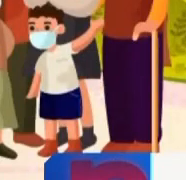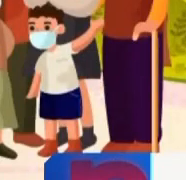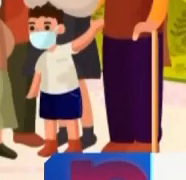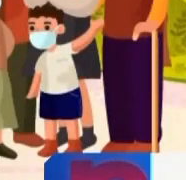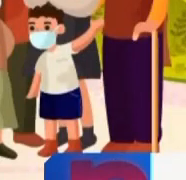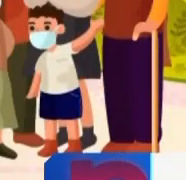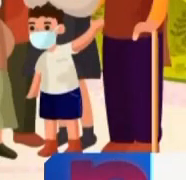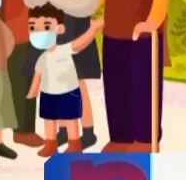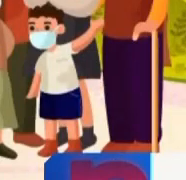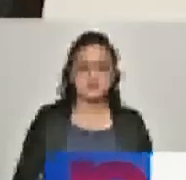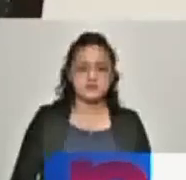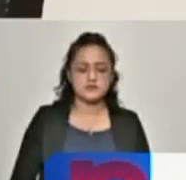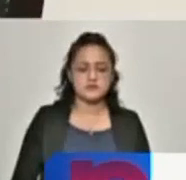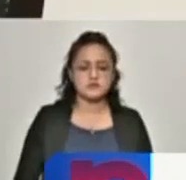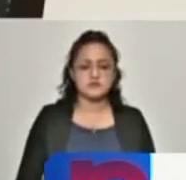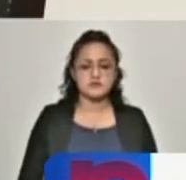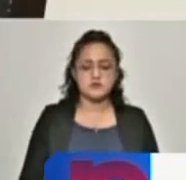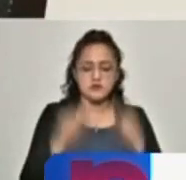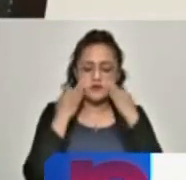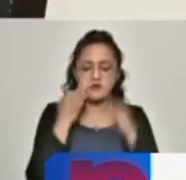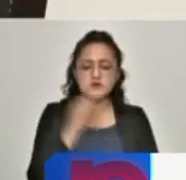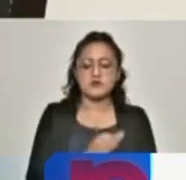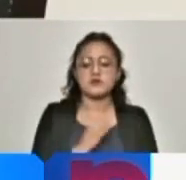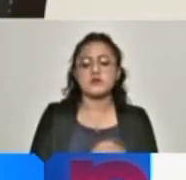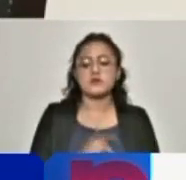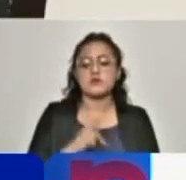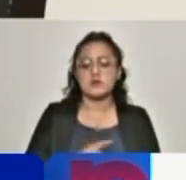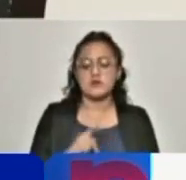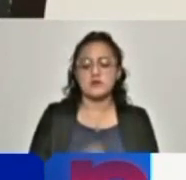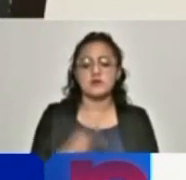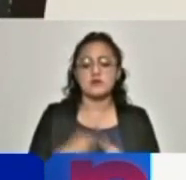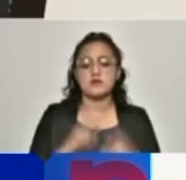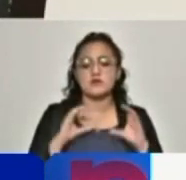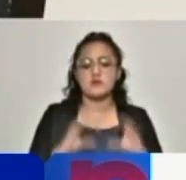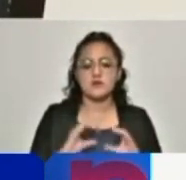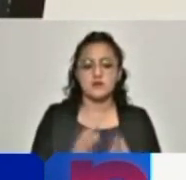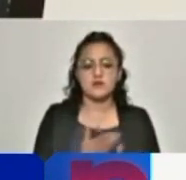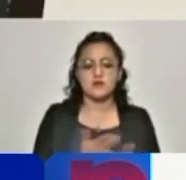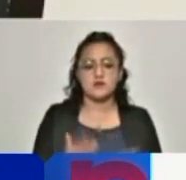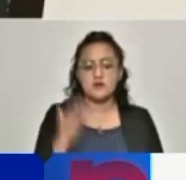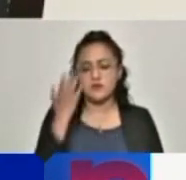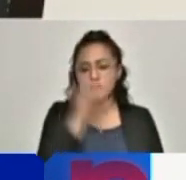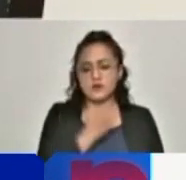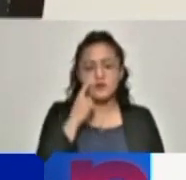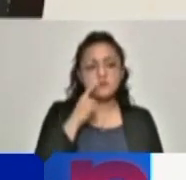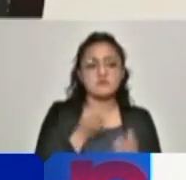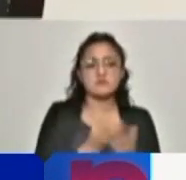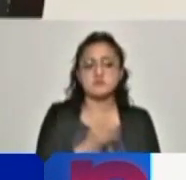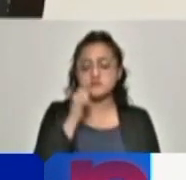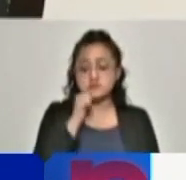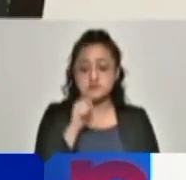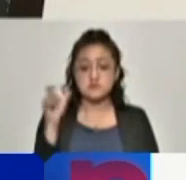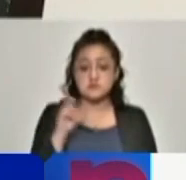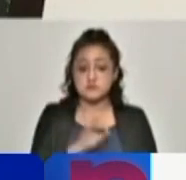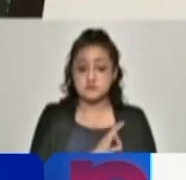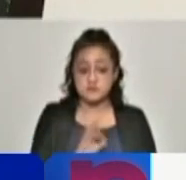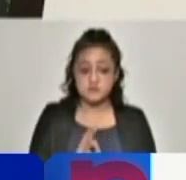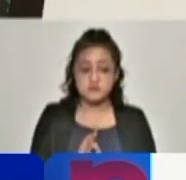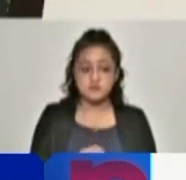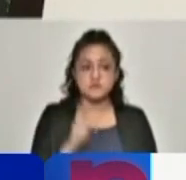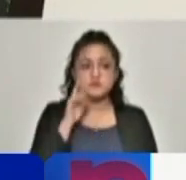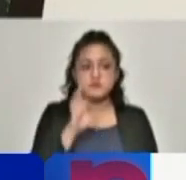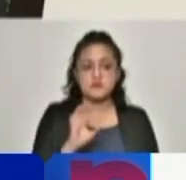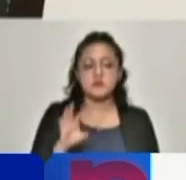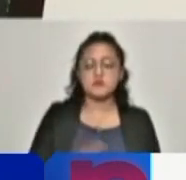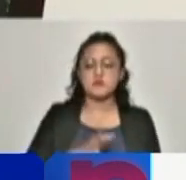aforo del 50%. Ante el riesgo no hay mejor medida que la preventiva. Evaluar nuestras salidas y siempre que se pueda,